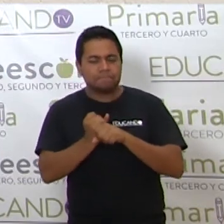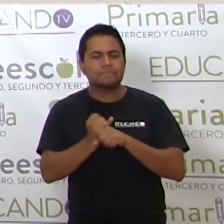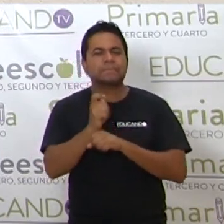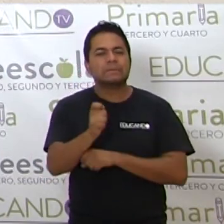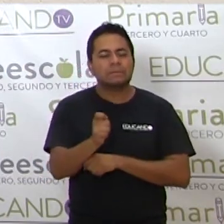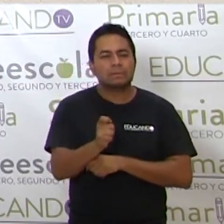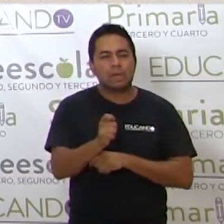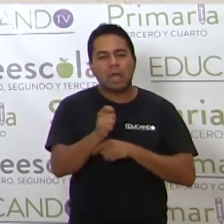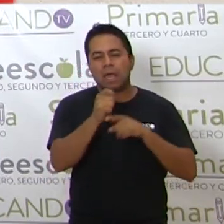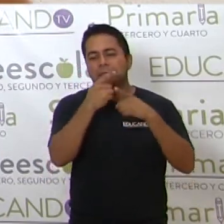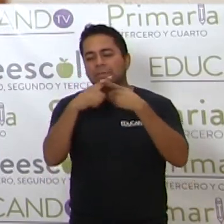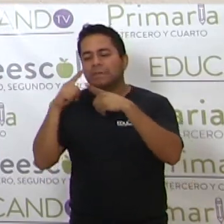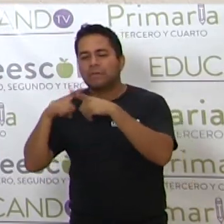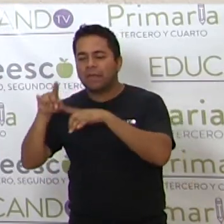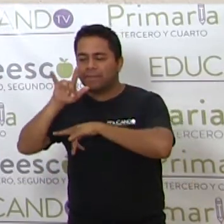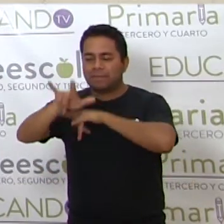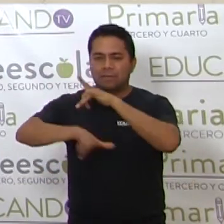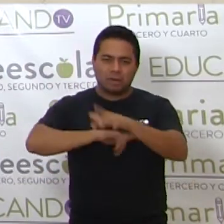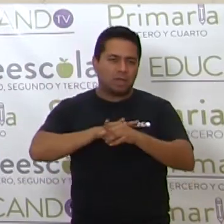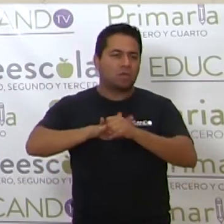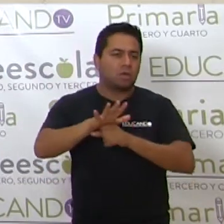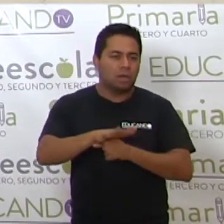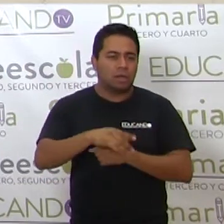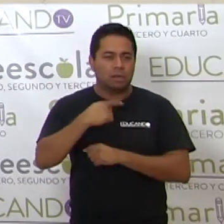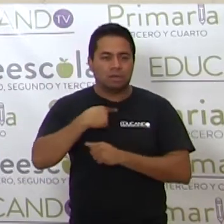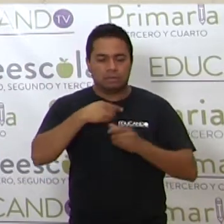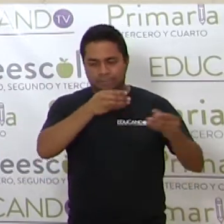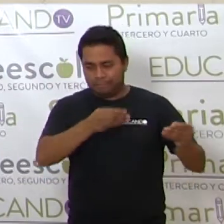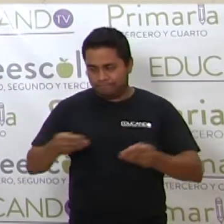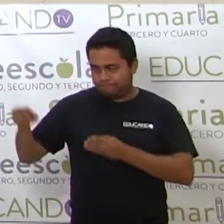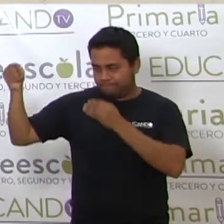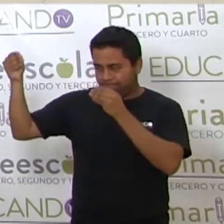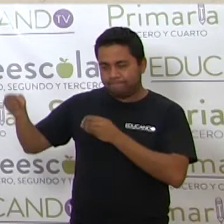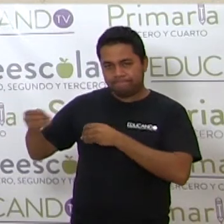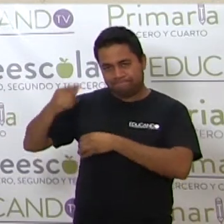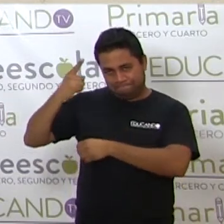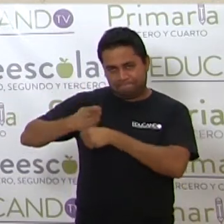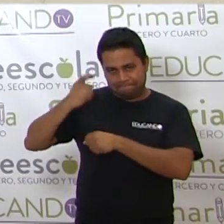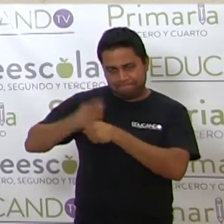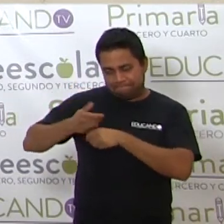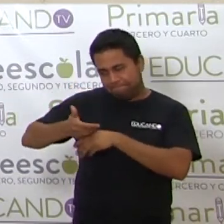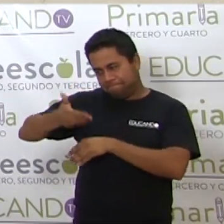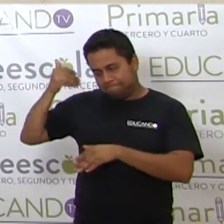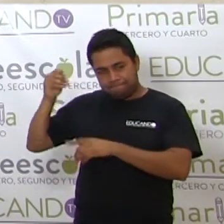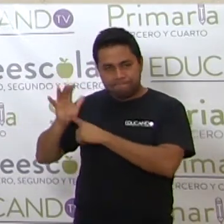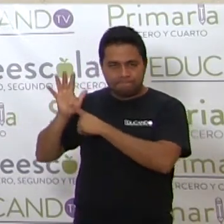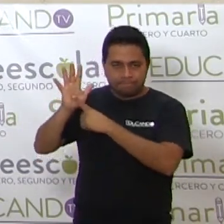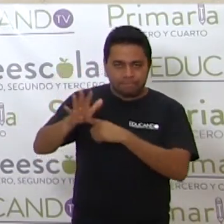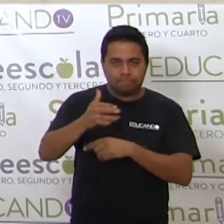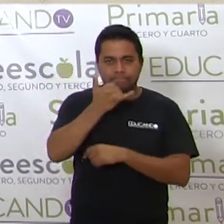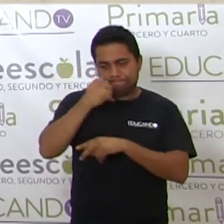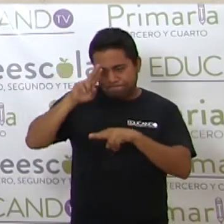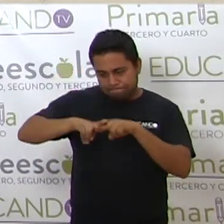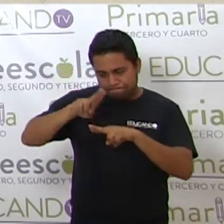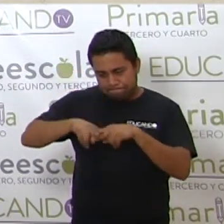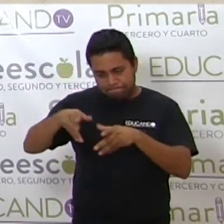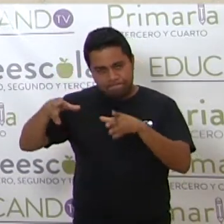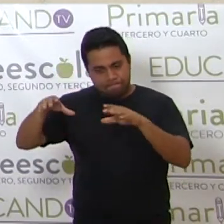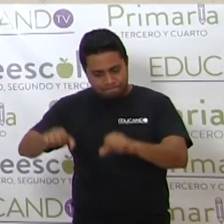habían pues mira yo te traigo la primera que te enseñé voy a mover mi silla